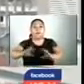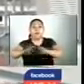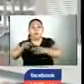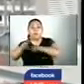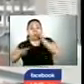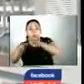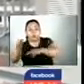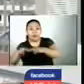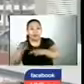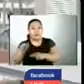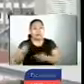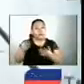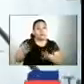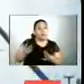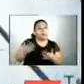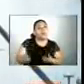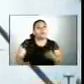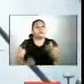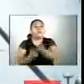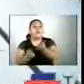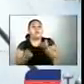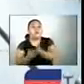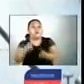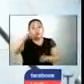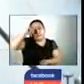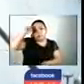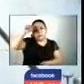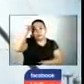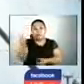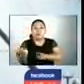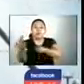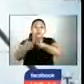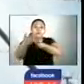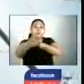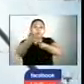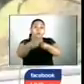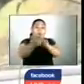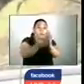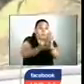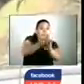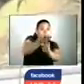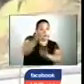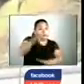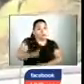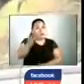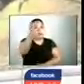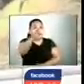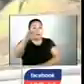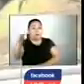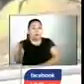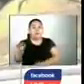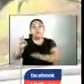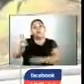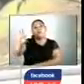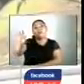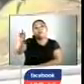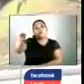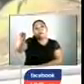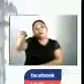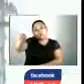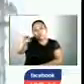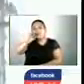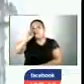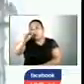construcción espera además contribuir a la generación de empleos y el crecimiento económico del país. Datos del Fondo Monetario Internacional